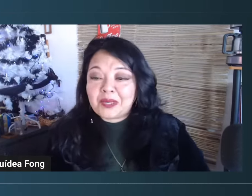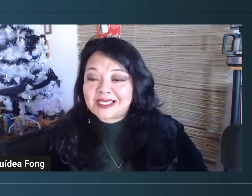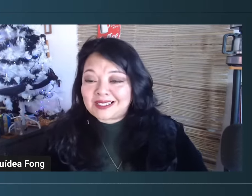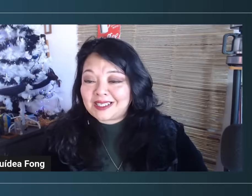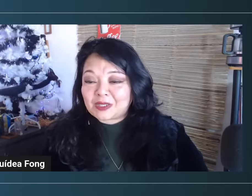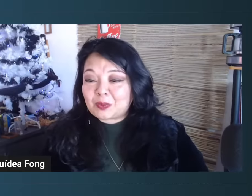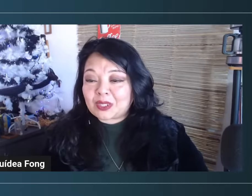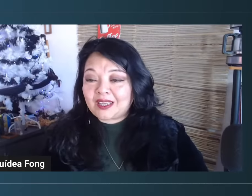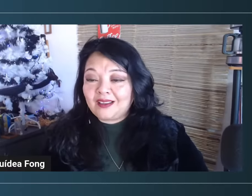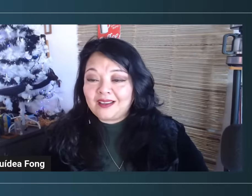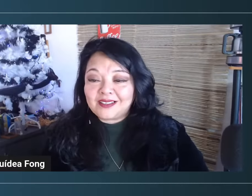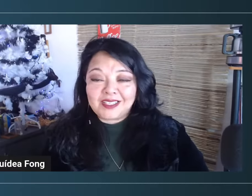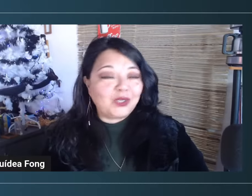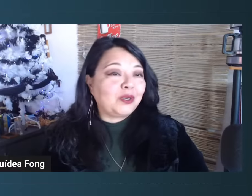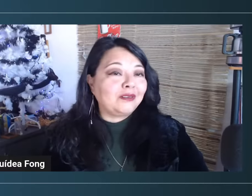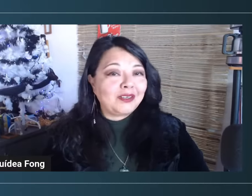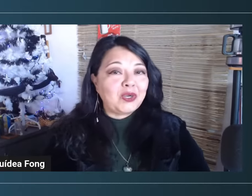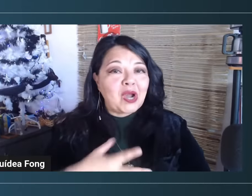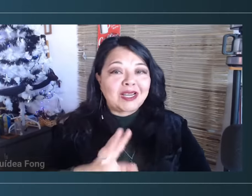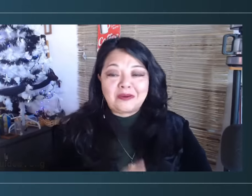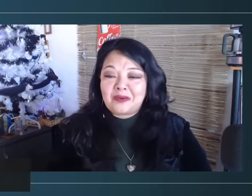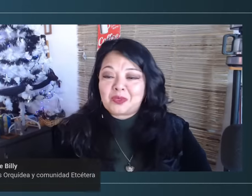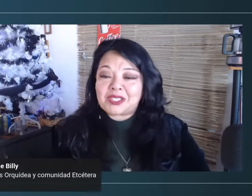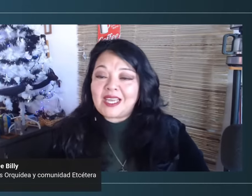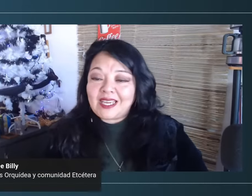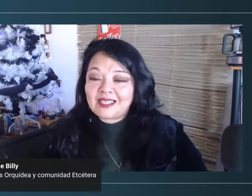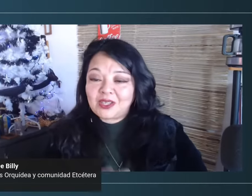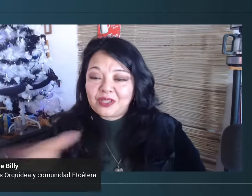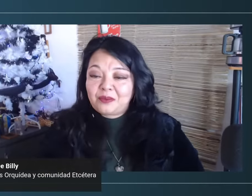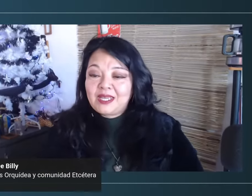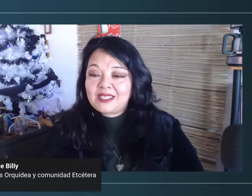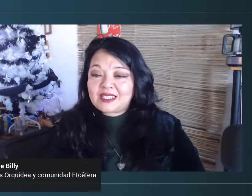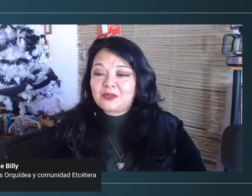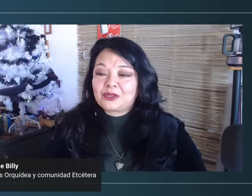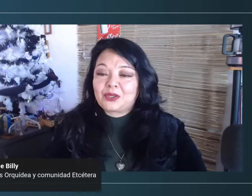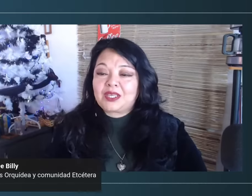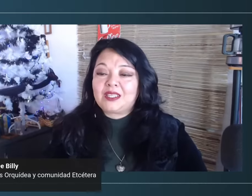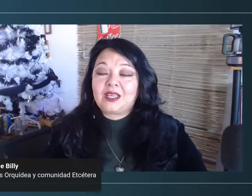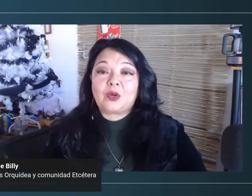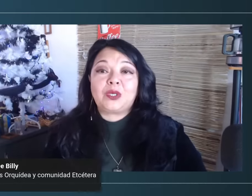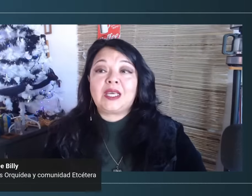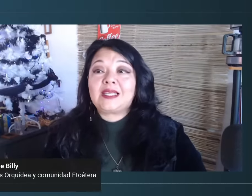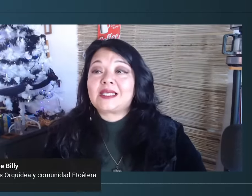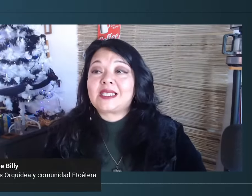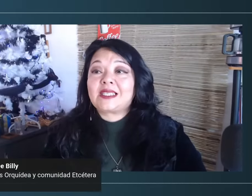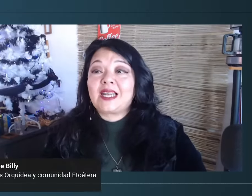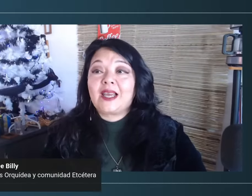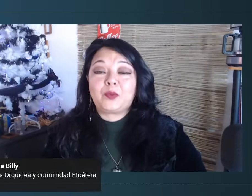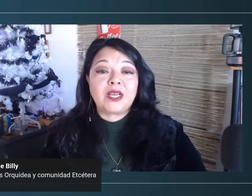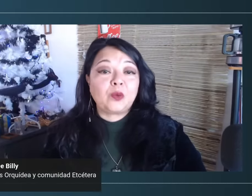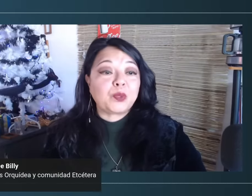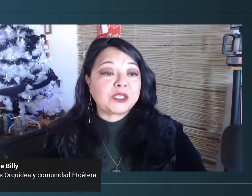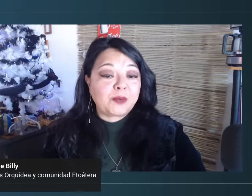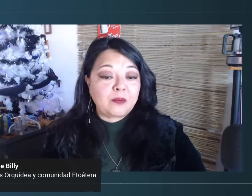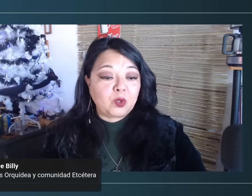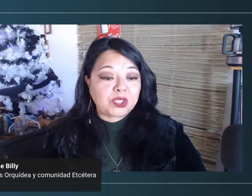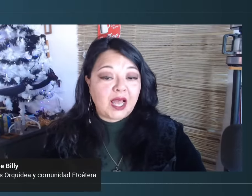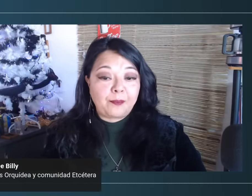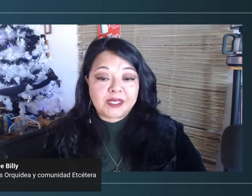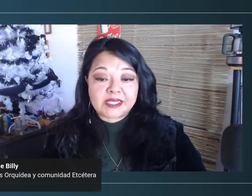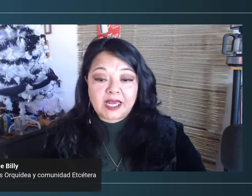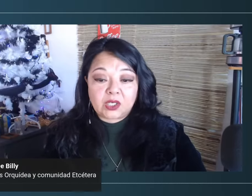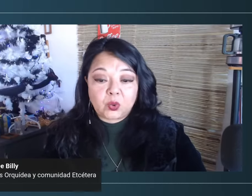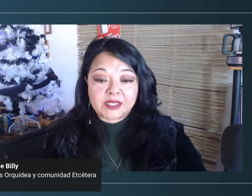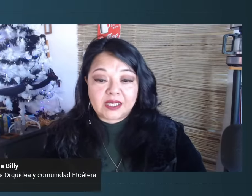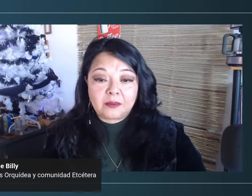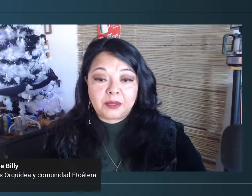no más detalles Porque si no no acabamos el tío de Billy Saludos orquidea y comunidad etcétera Y bueno pues vamos